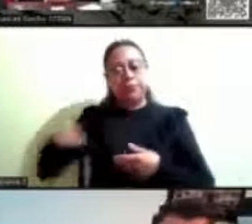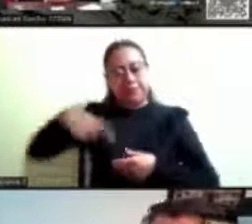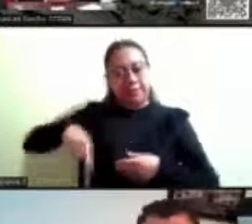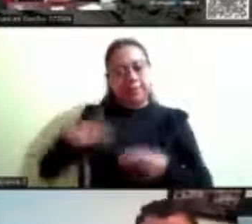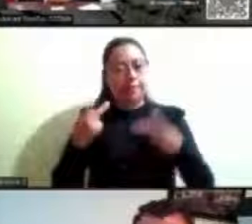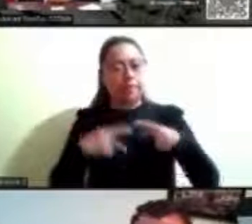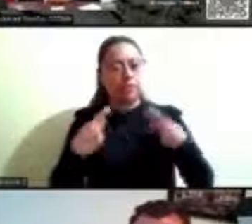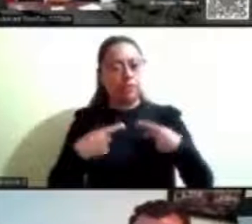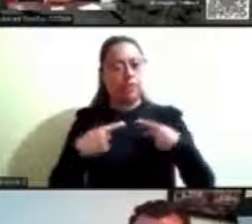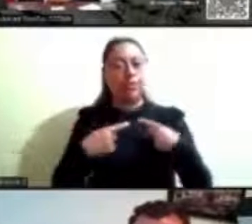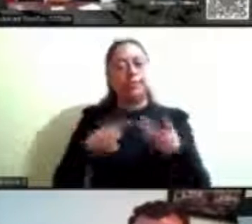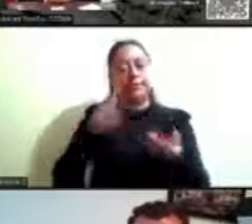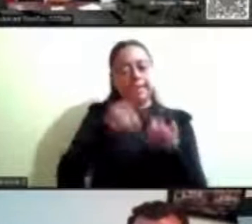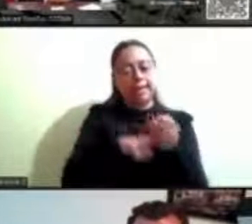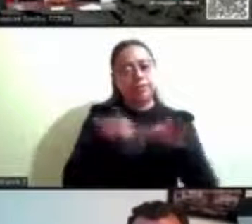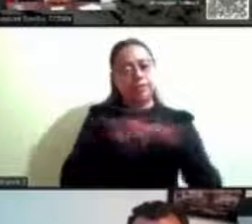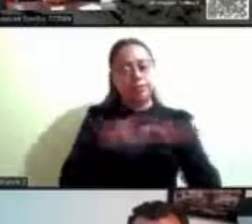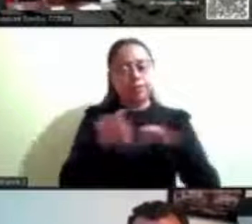el INFO asciende a